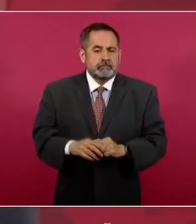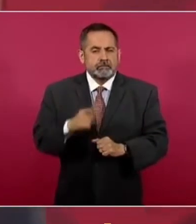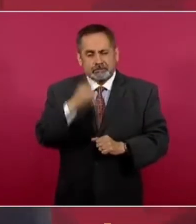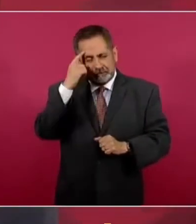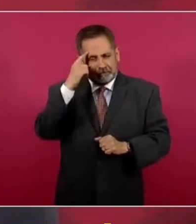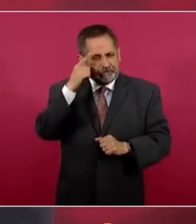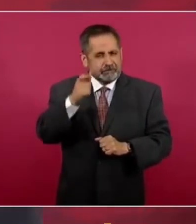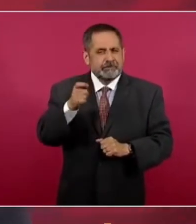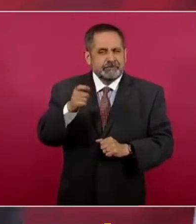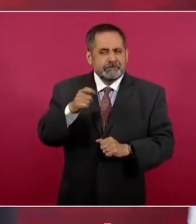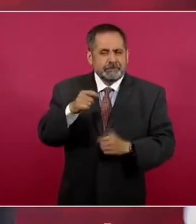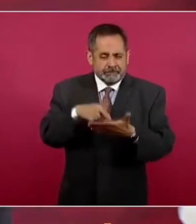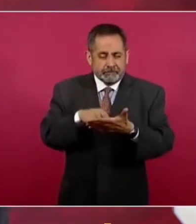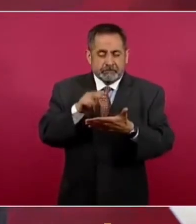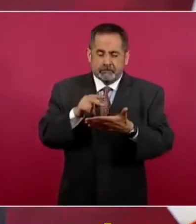energías limpias